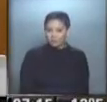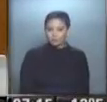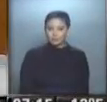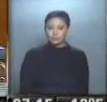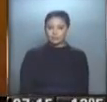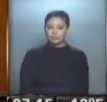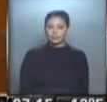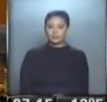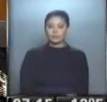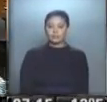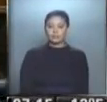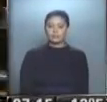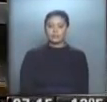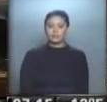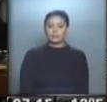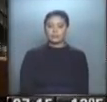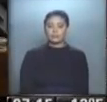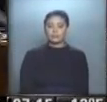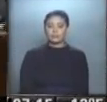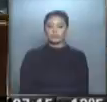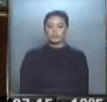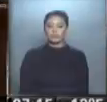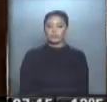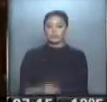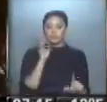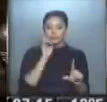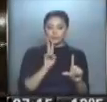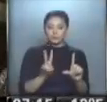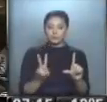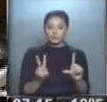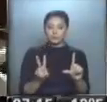aprobada. Siguiente tema.